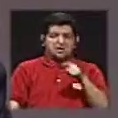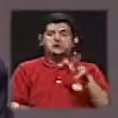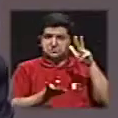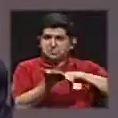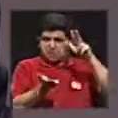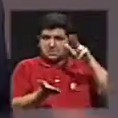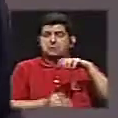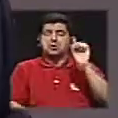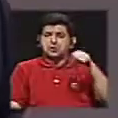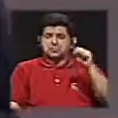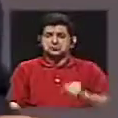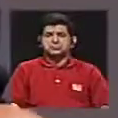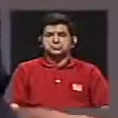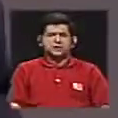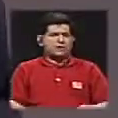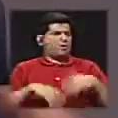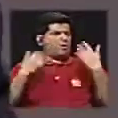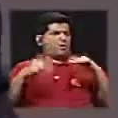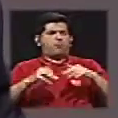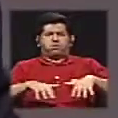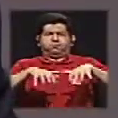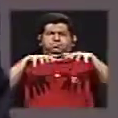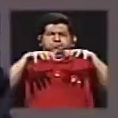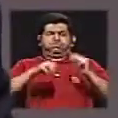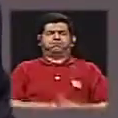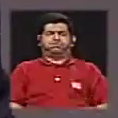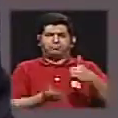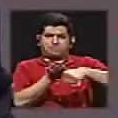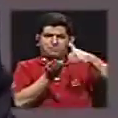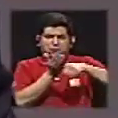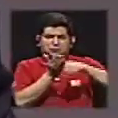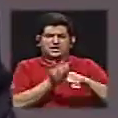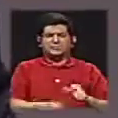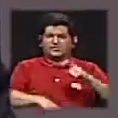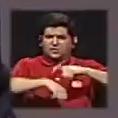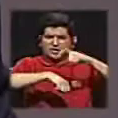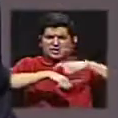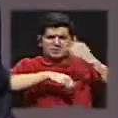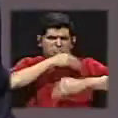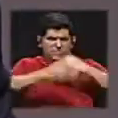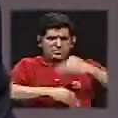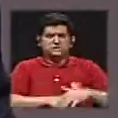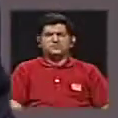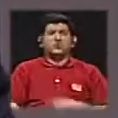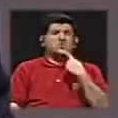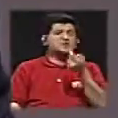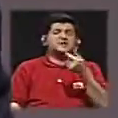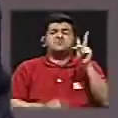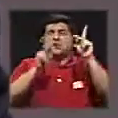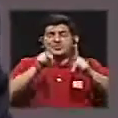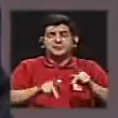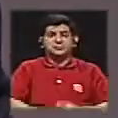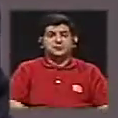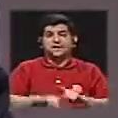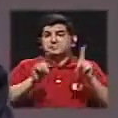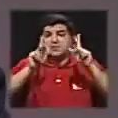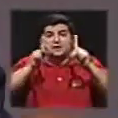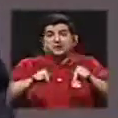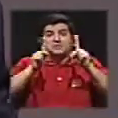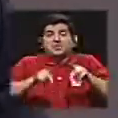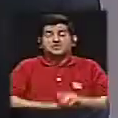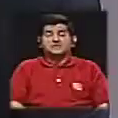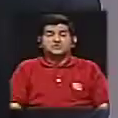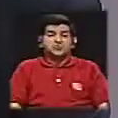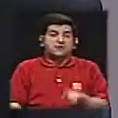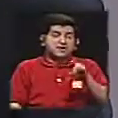validado por una masiva votación en la convención, que me pueden decir, fue poca gente, no, poca gente fue a otros, pero,